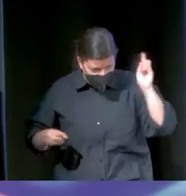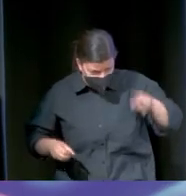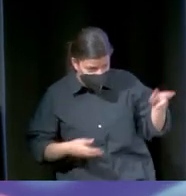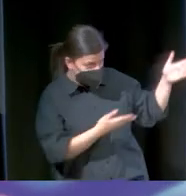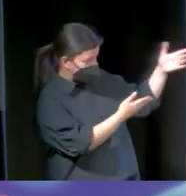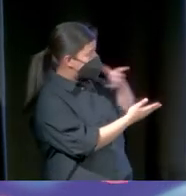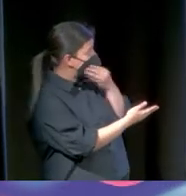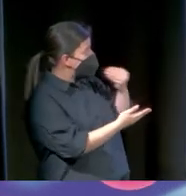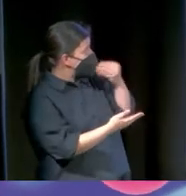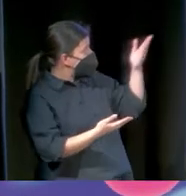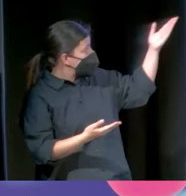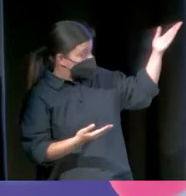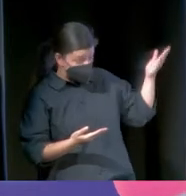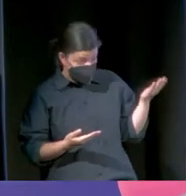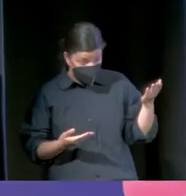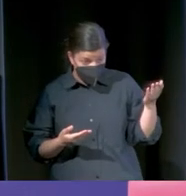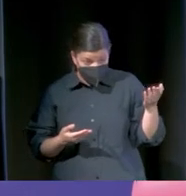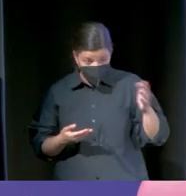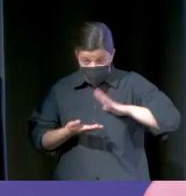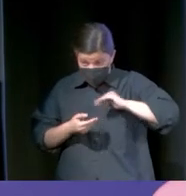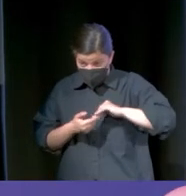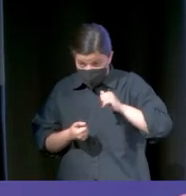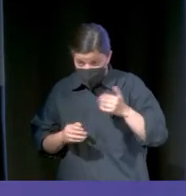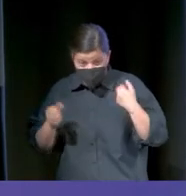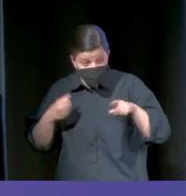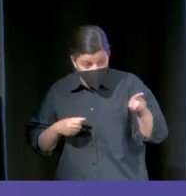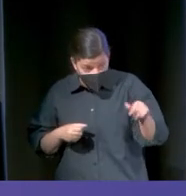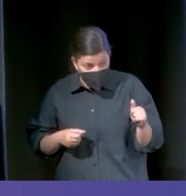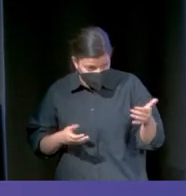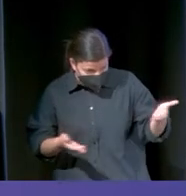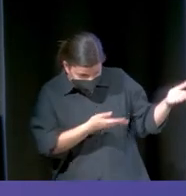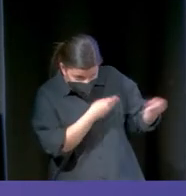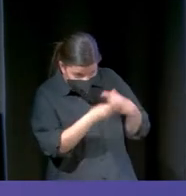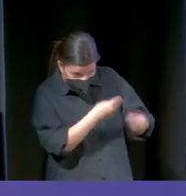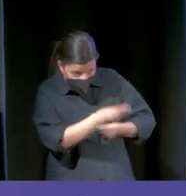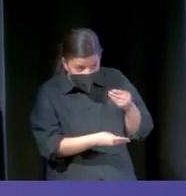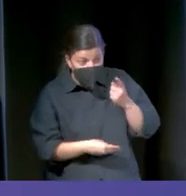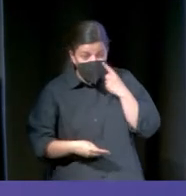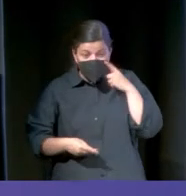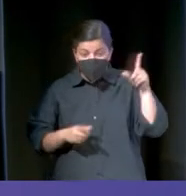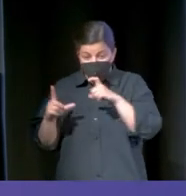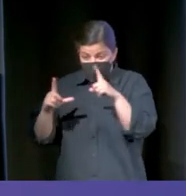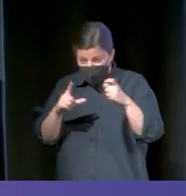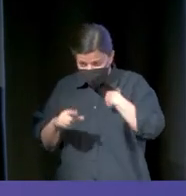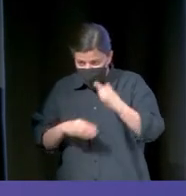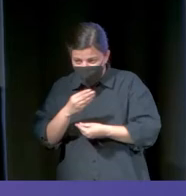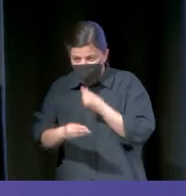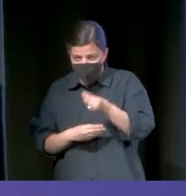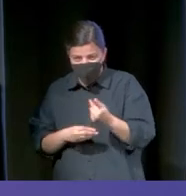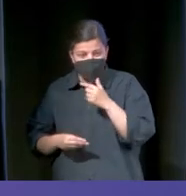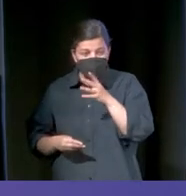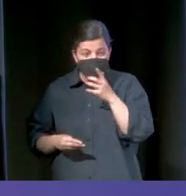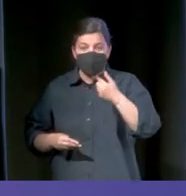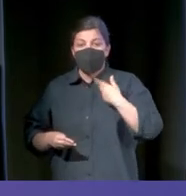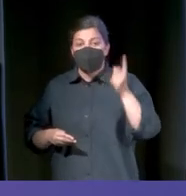tenéis aquí parque atracciones llevarme al tiovivo mira esto es una sesión de fotos que hice porque yo también